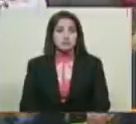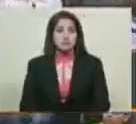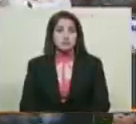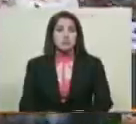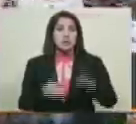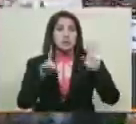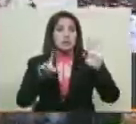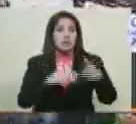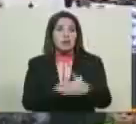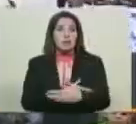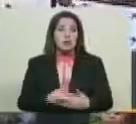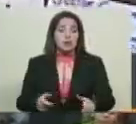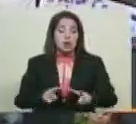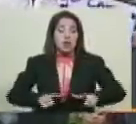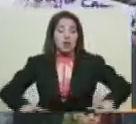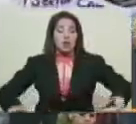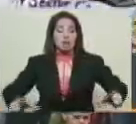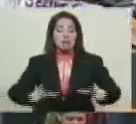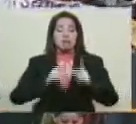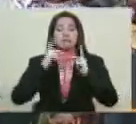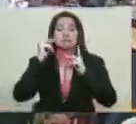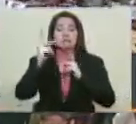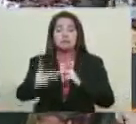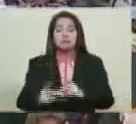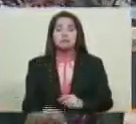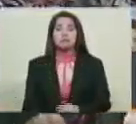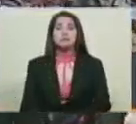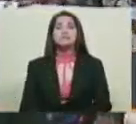6 millones de hectáreas.